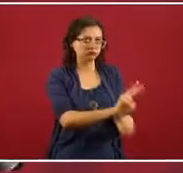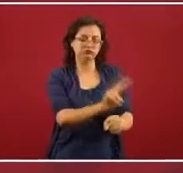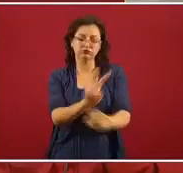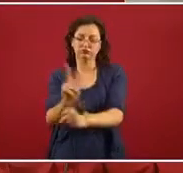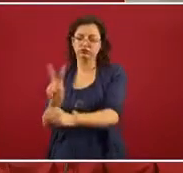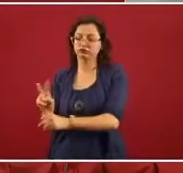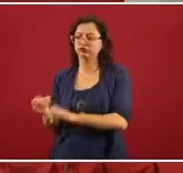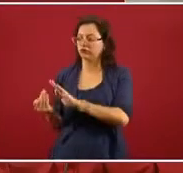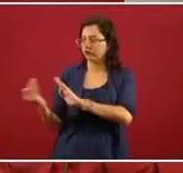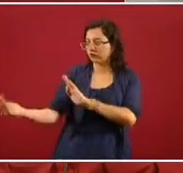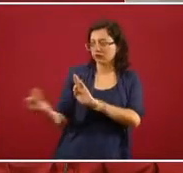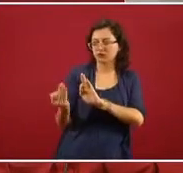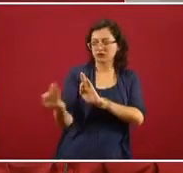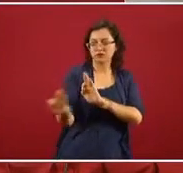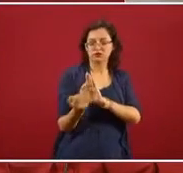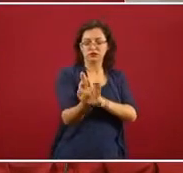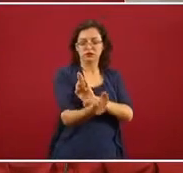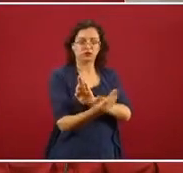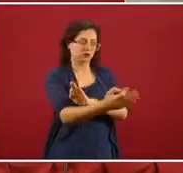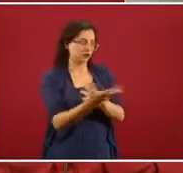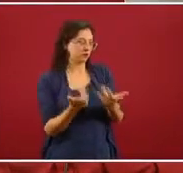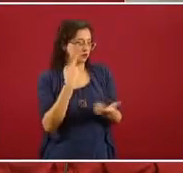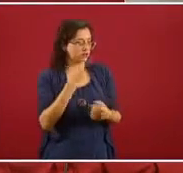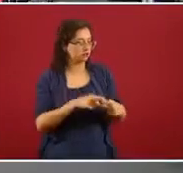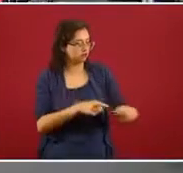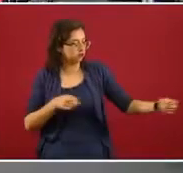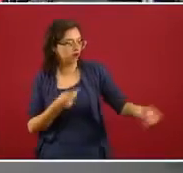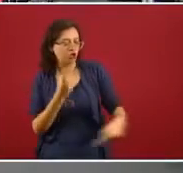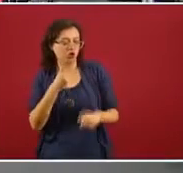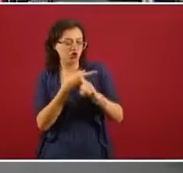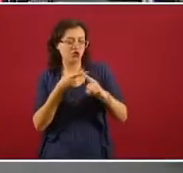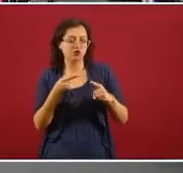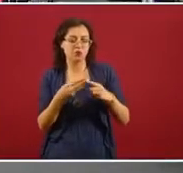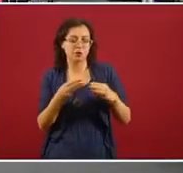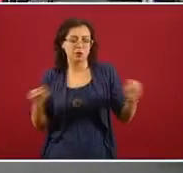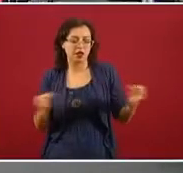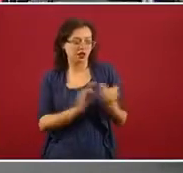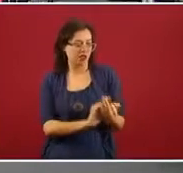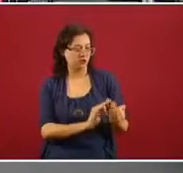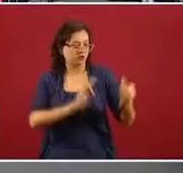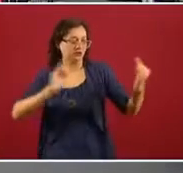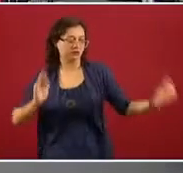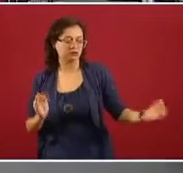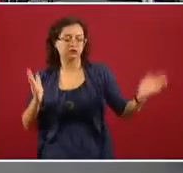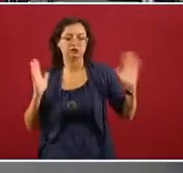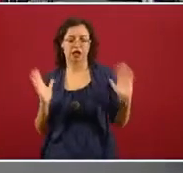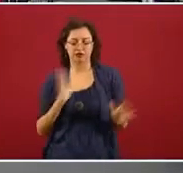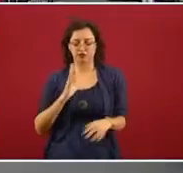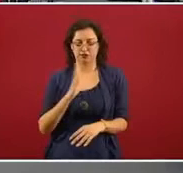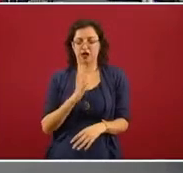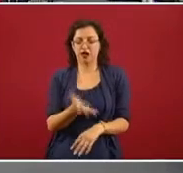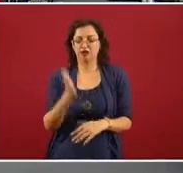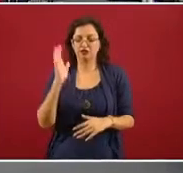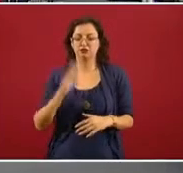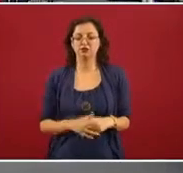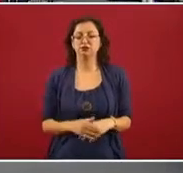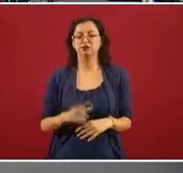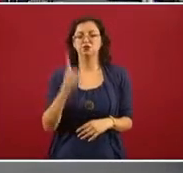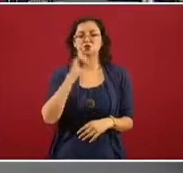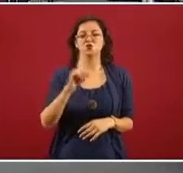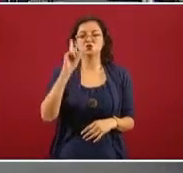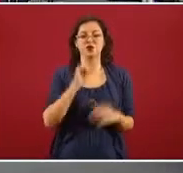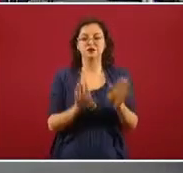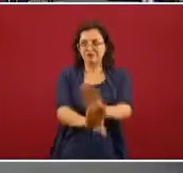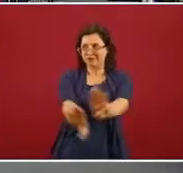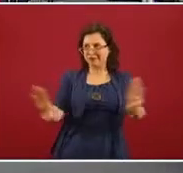sana distancia, como el presidente y yo aquí, mire, son más de 2 metros, Susana. Distancia ahí está en medio.